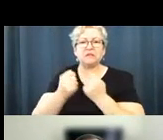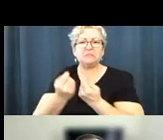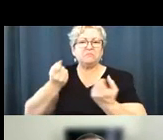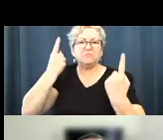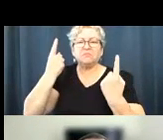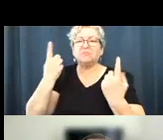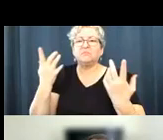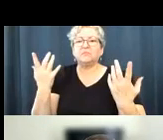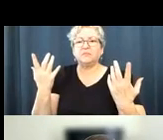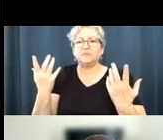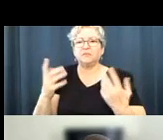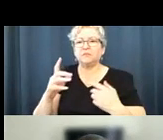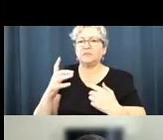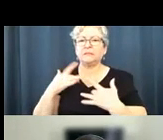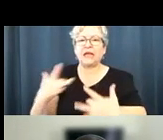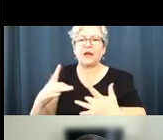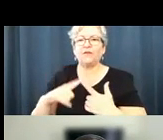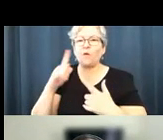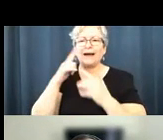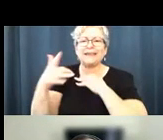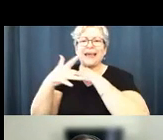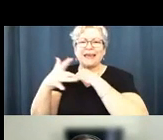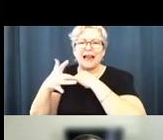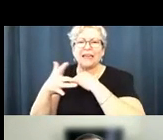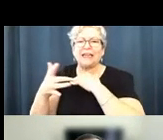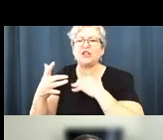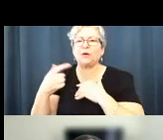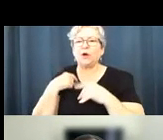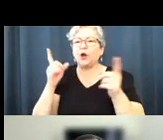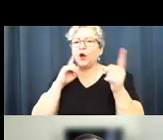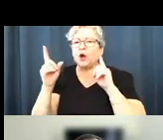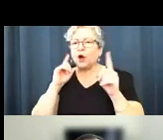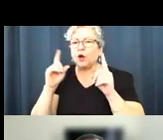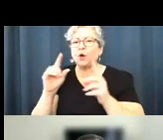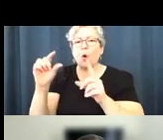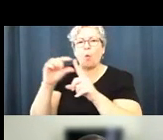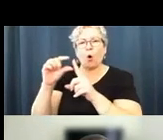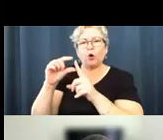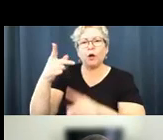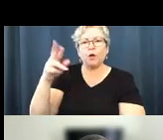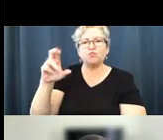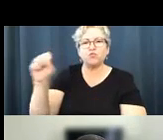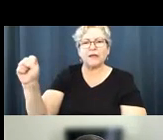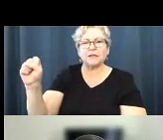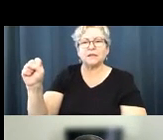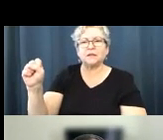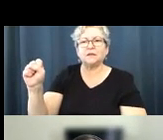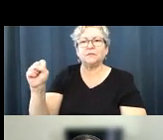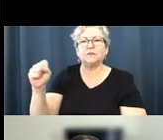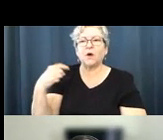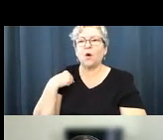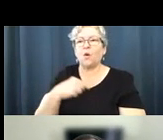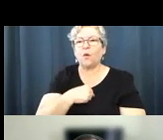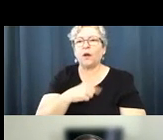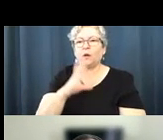en su equipo para poder entender lo que ustedes tienden a hacer en cuanto a la tecnología. Y han escuchado mucho sobre